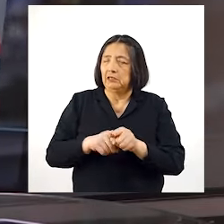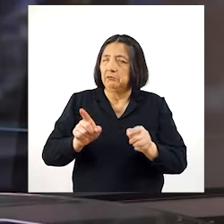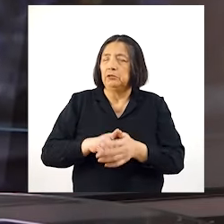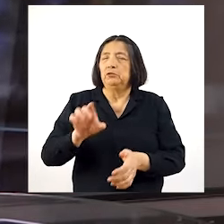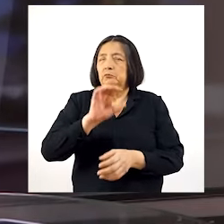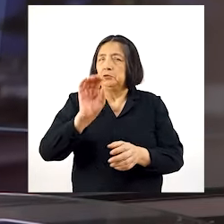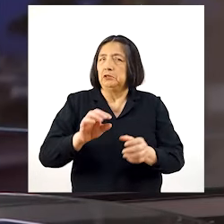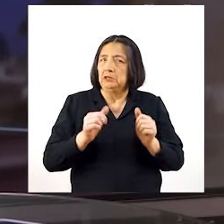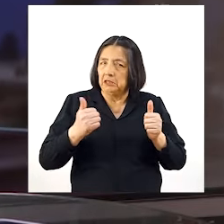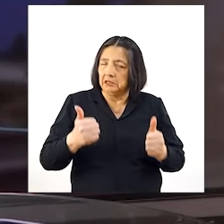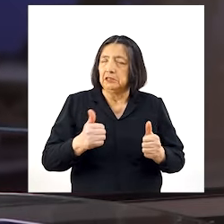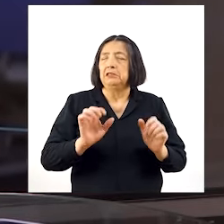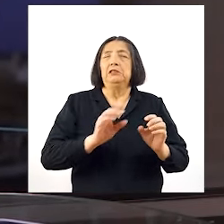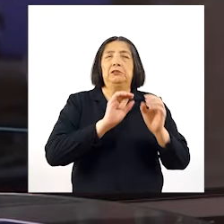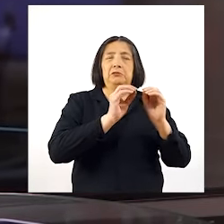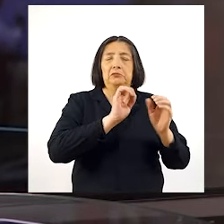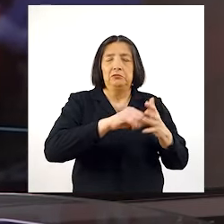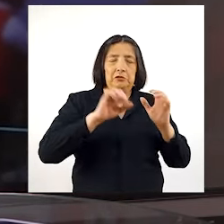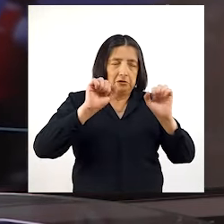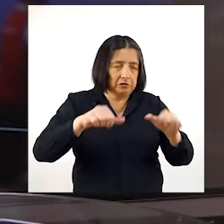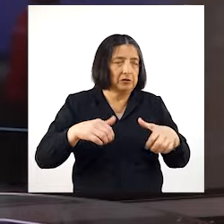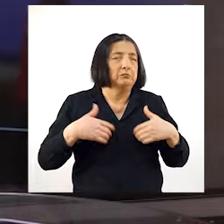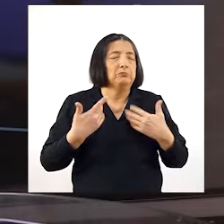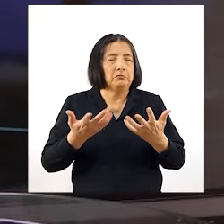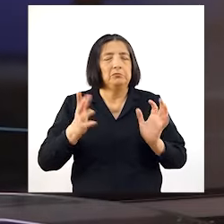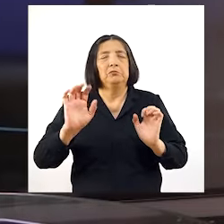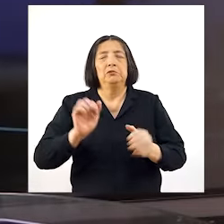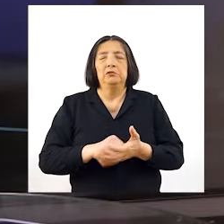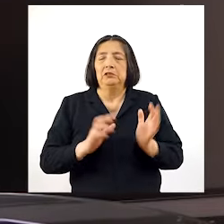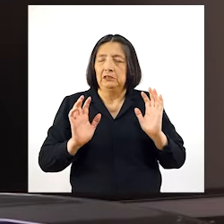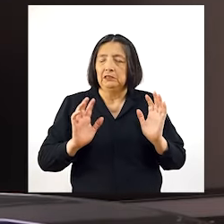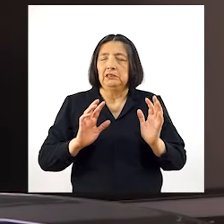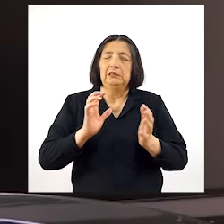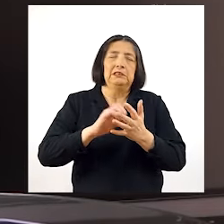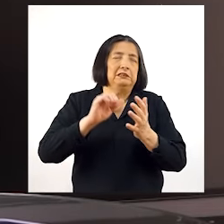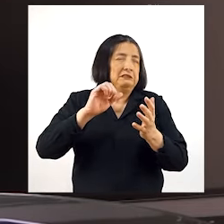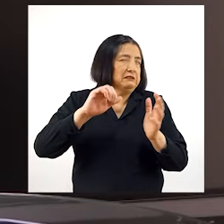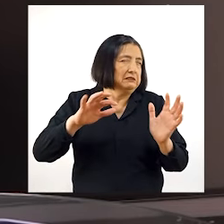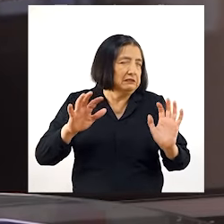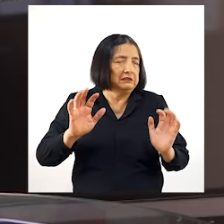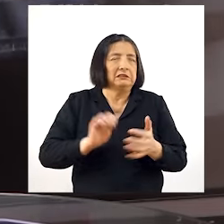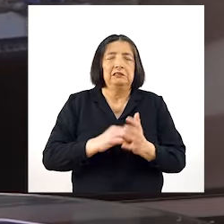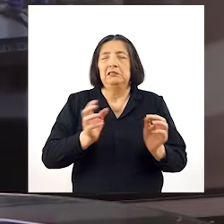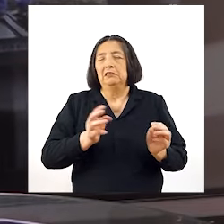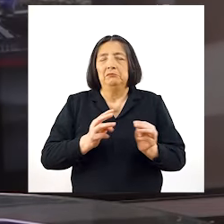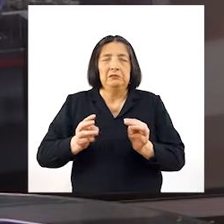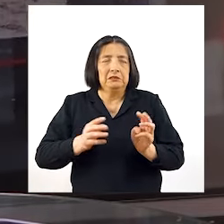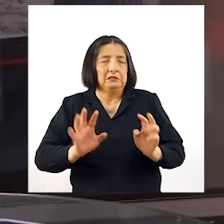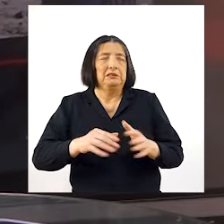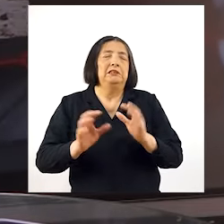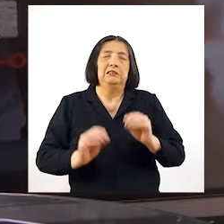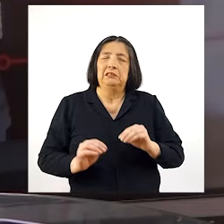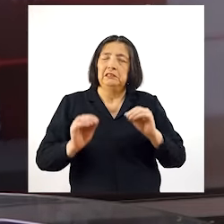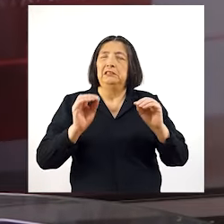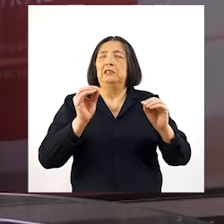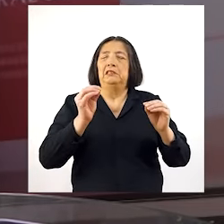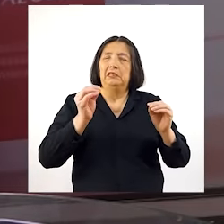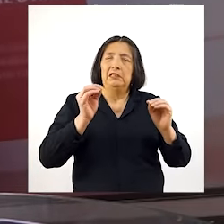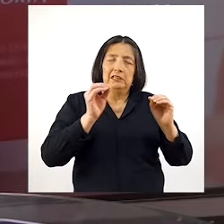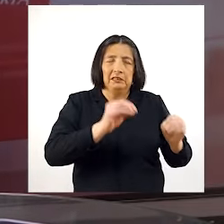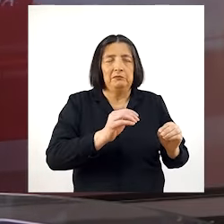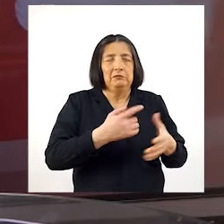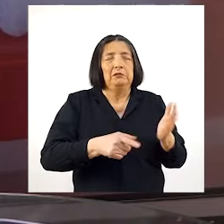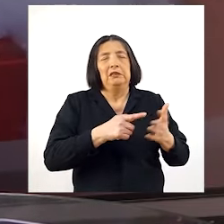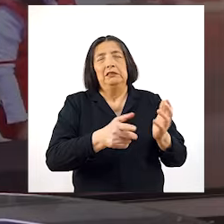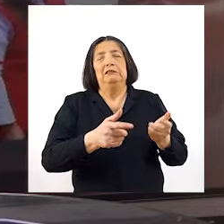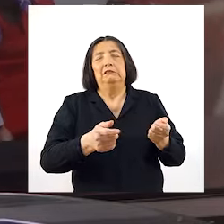su tasa de éxito y por tanto la capacidad de poder deshacer, digamos, estos mecanismos que se implantan